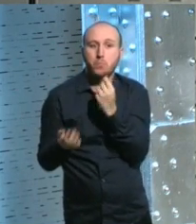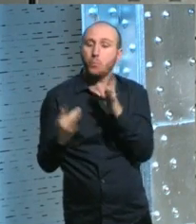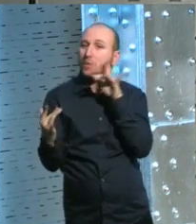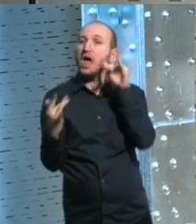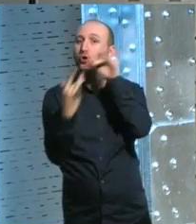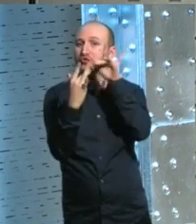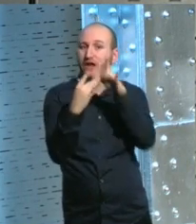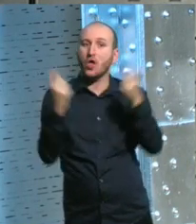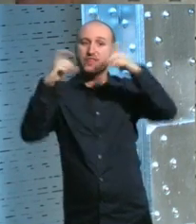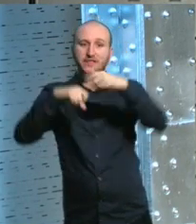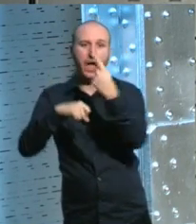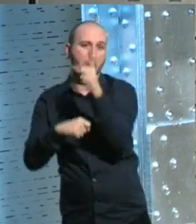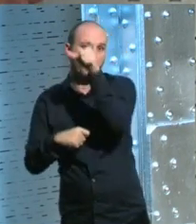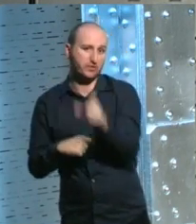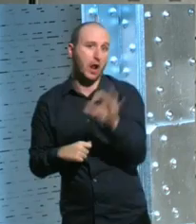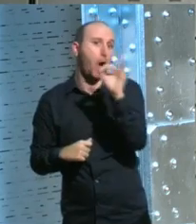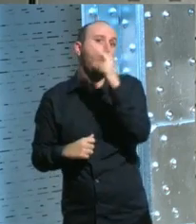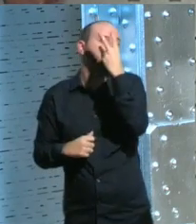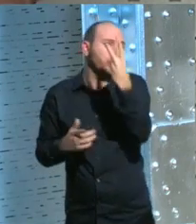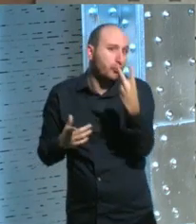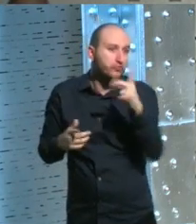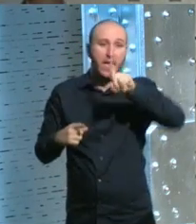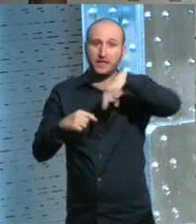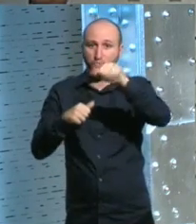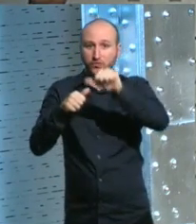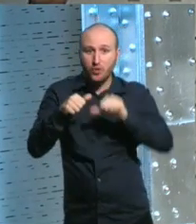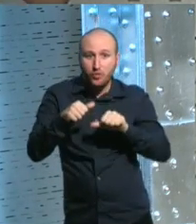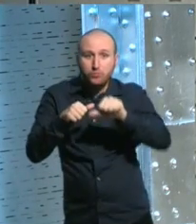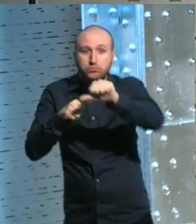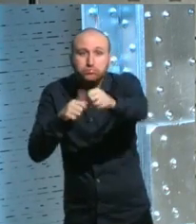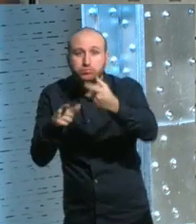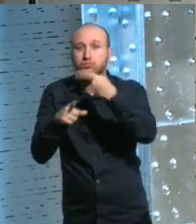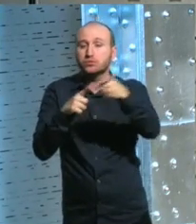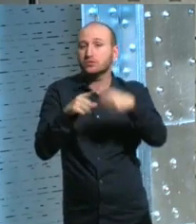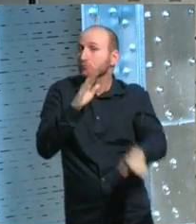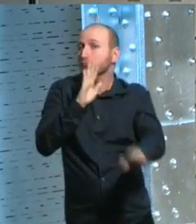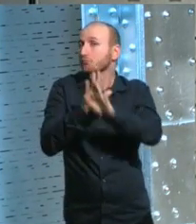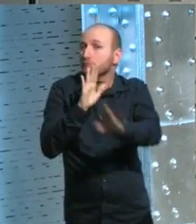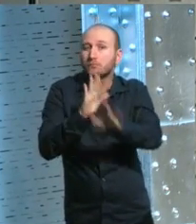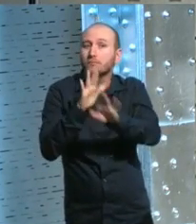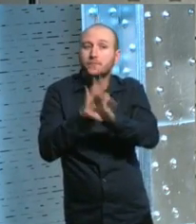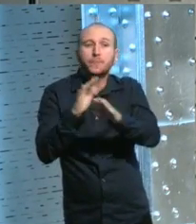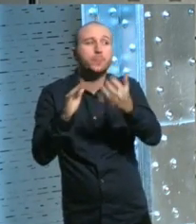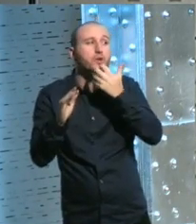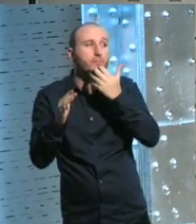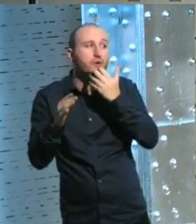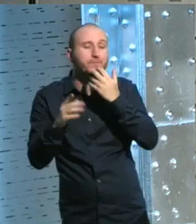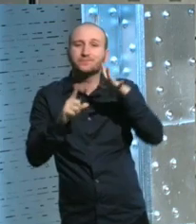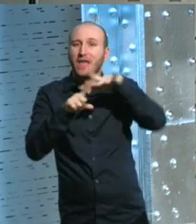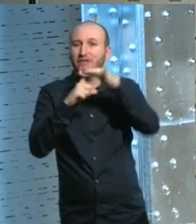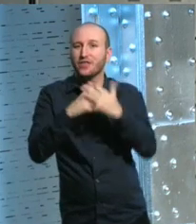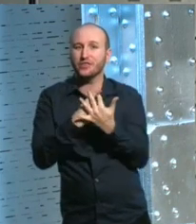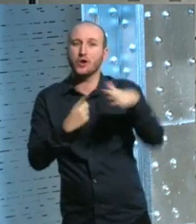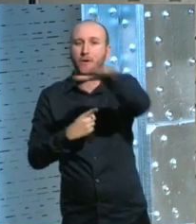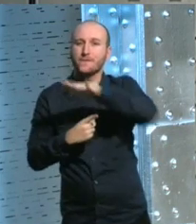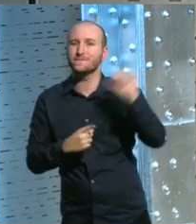o dos personas y después es completamente seguir los flujos. Es decir, por ejemplo, el caso más fabuloso fue